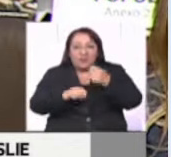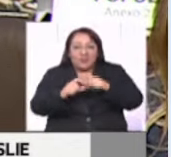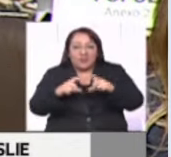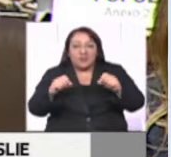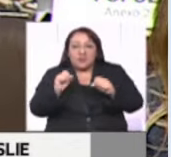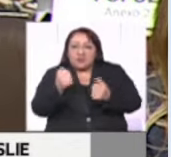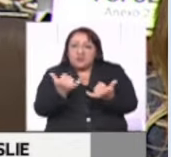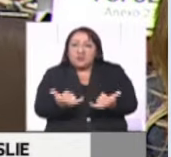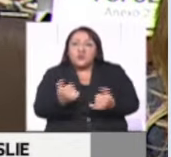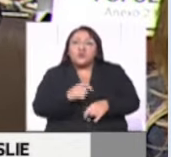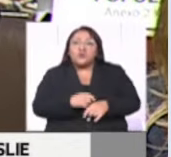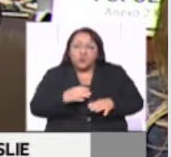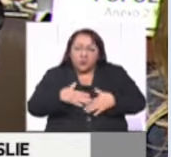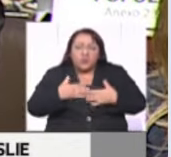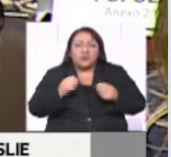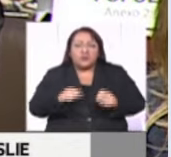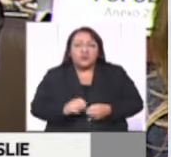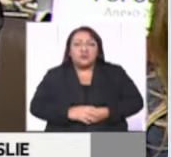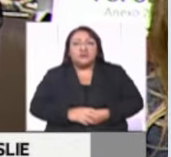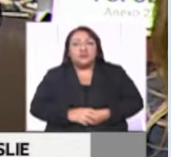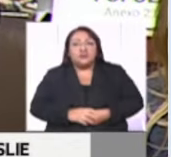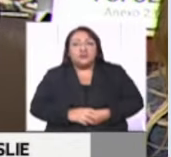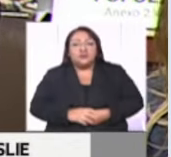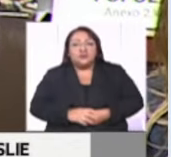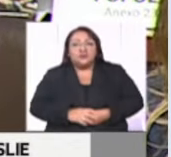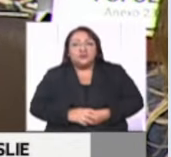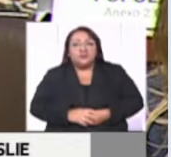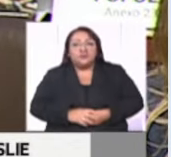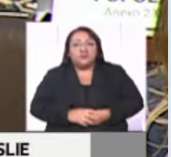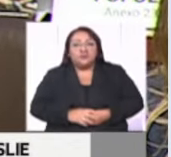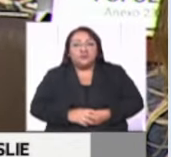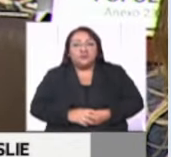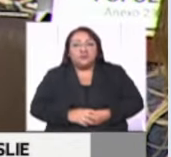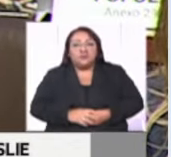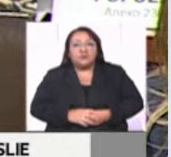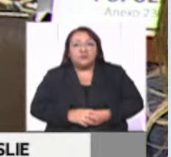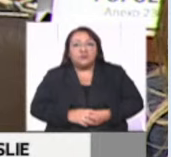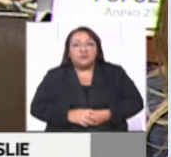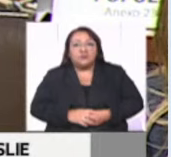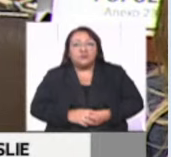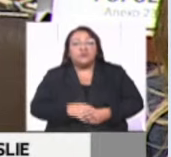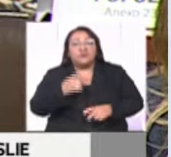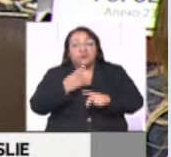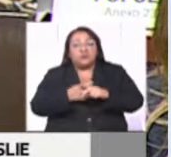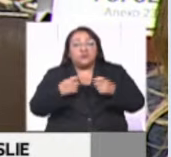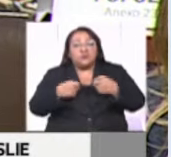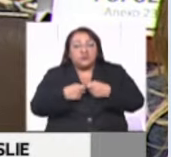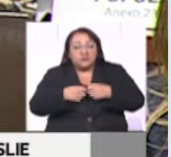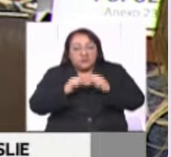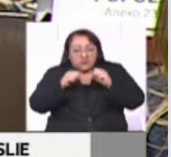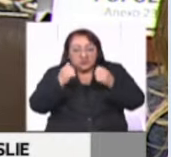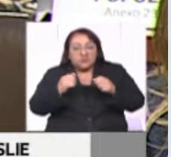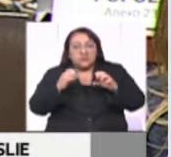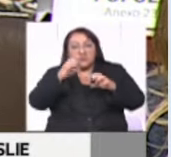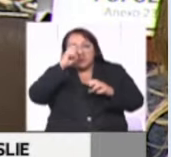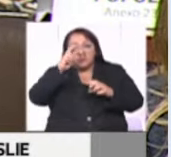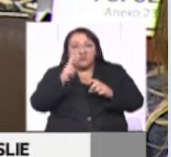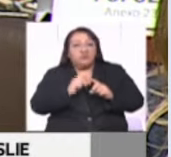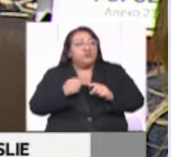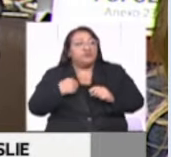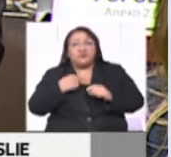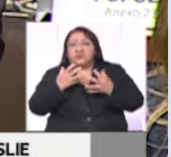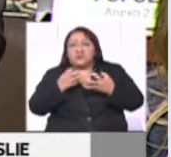tiempos actuales, por supuesto, tiene que haber una venta virtual y ha existido y existe una venta virtual en el Cusco. No